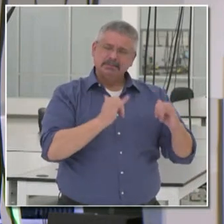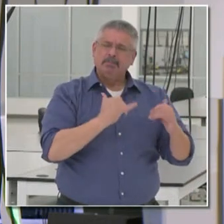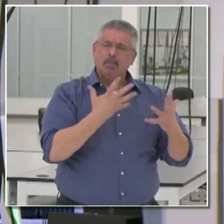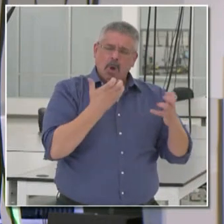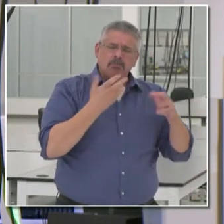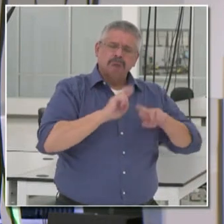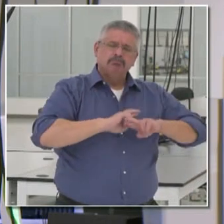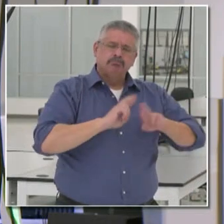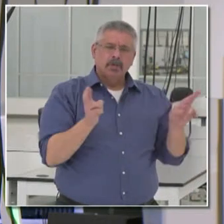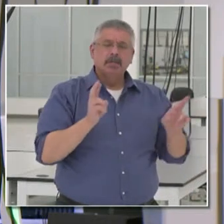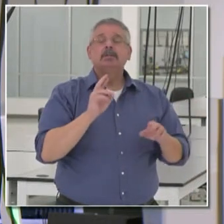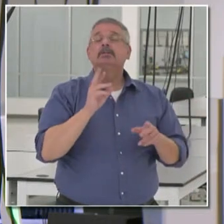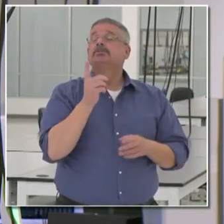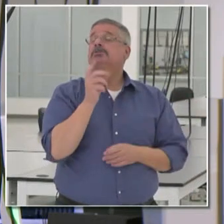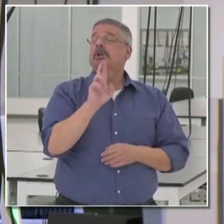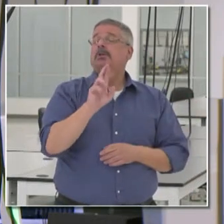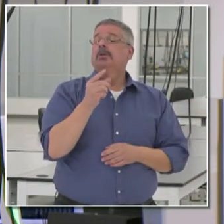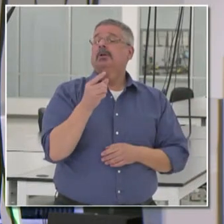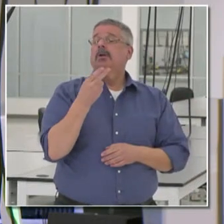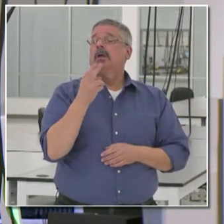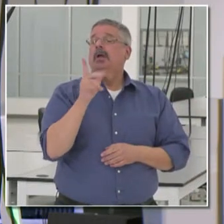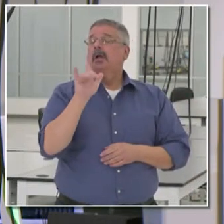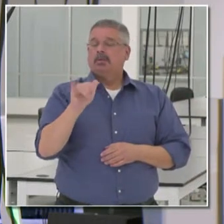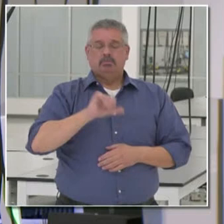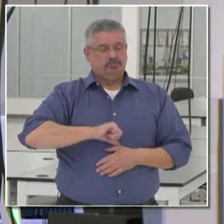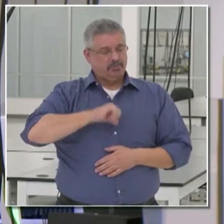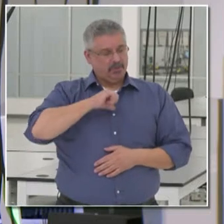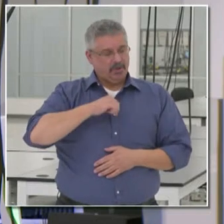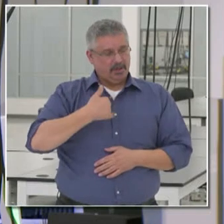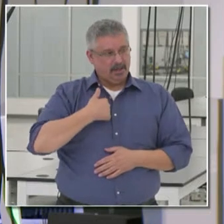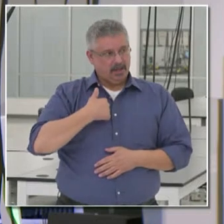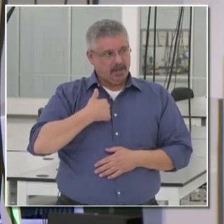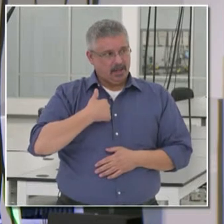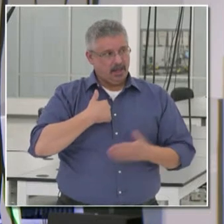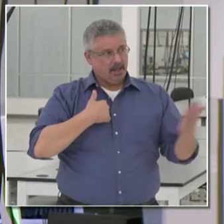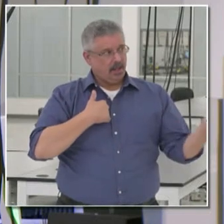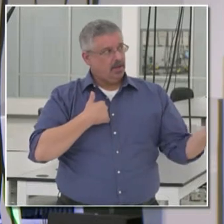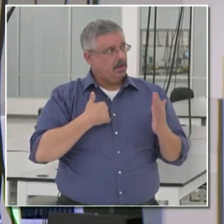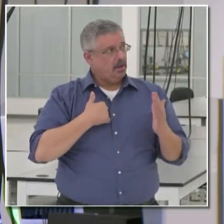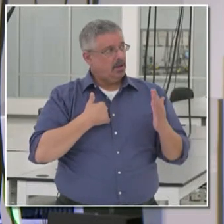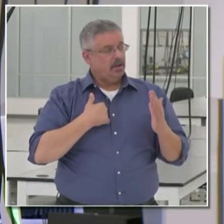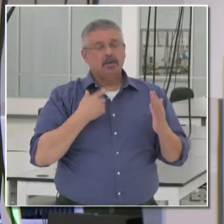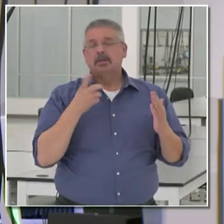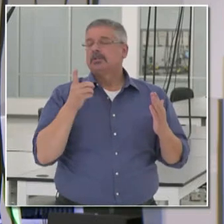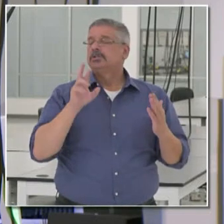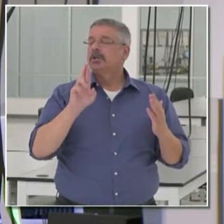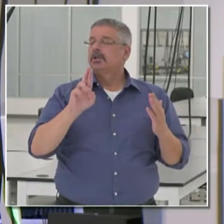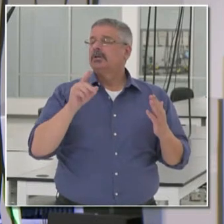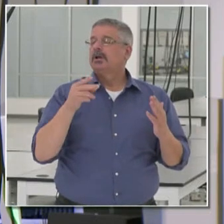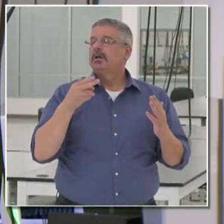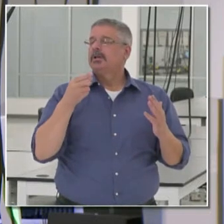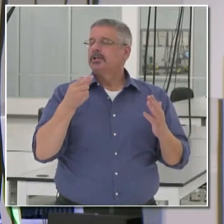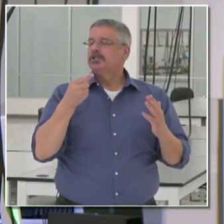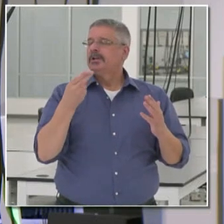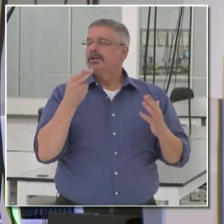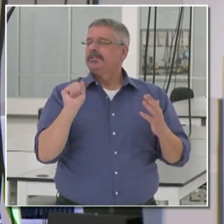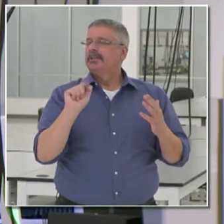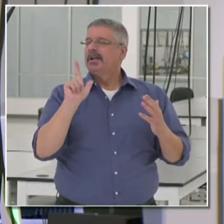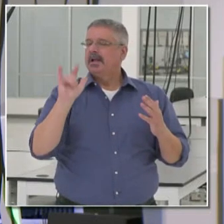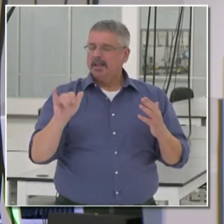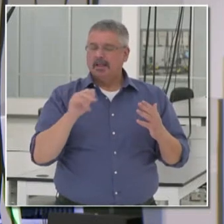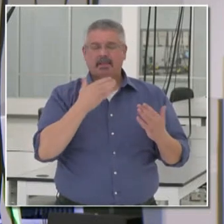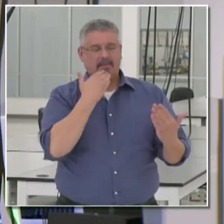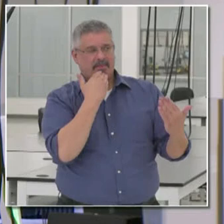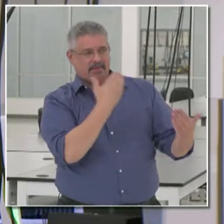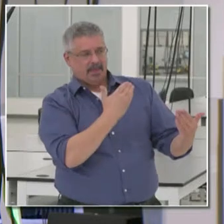kobe y el doctor galli fue la punta de lanza en ese esfuerzo y con gran orgullo yo quiero pedirle al podio a que venga el